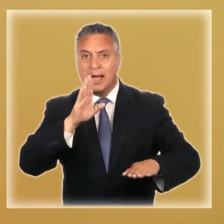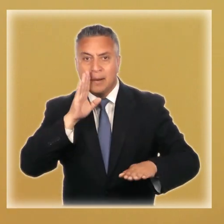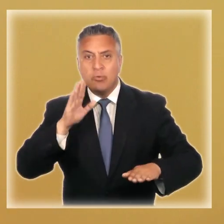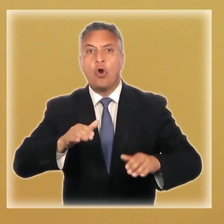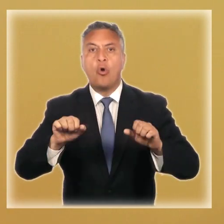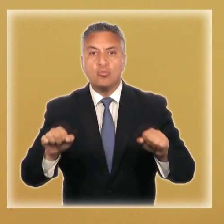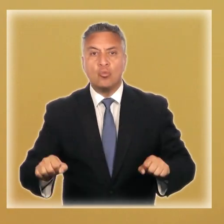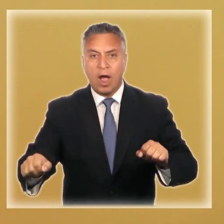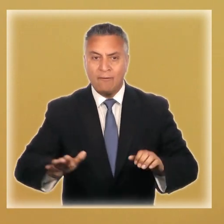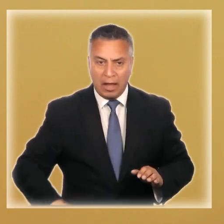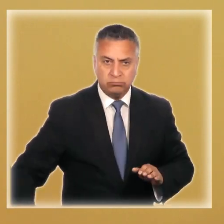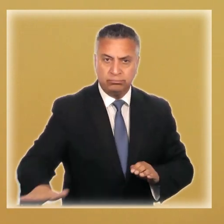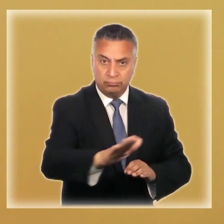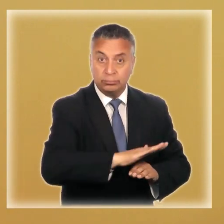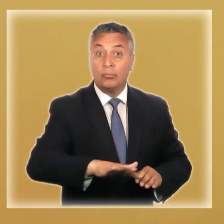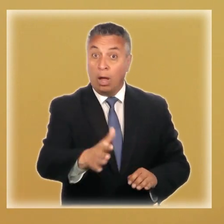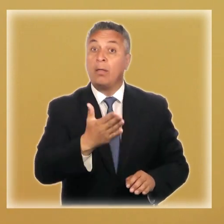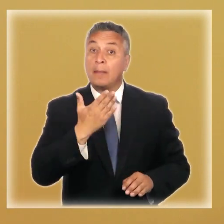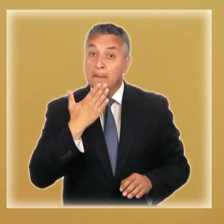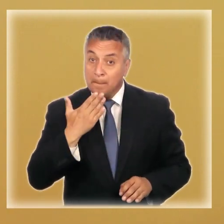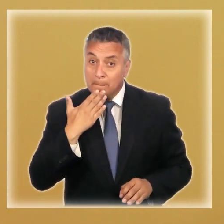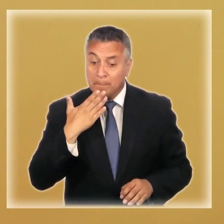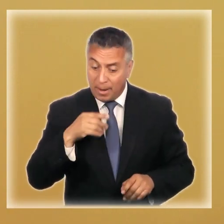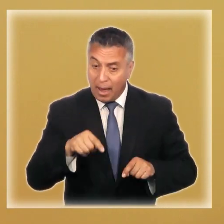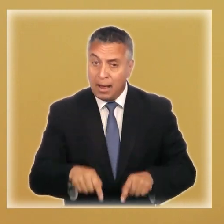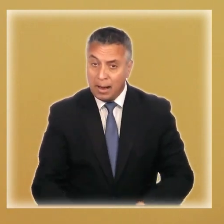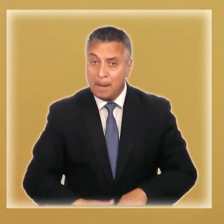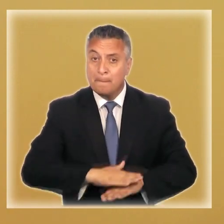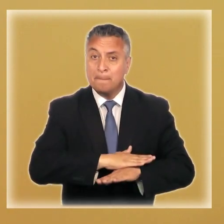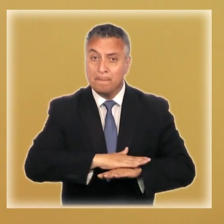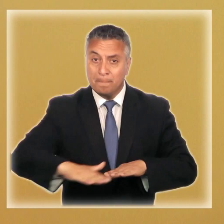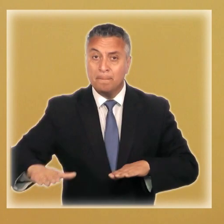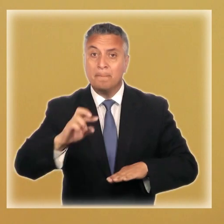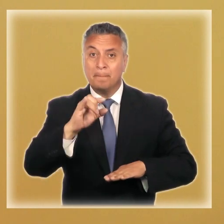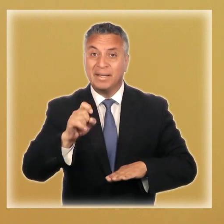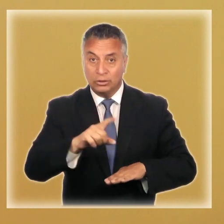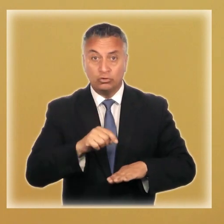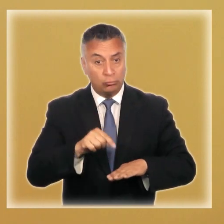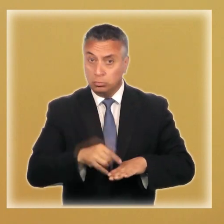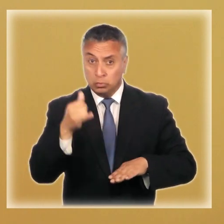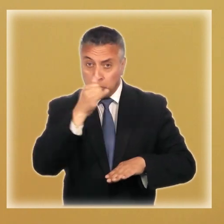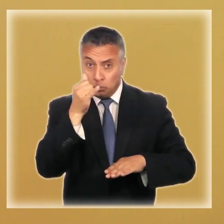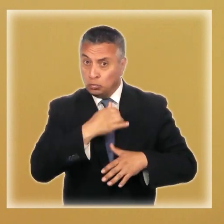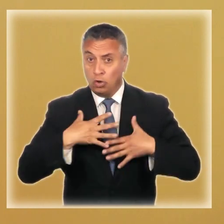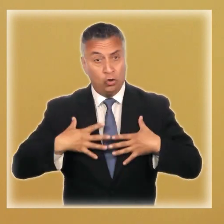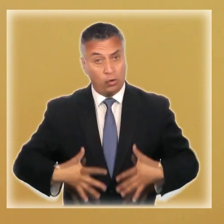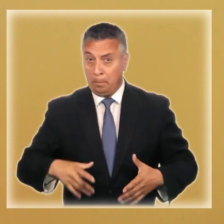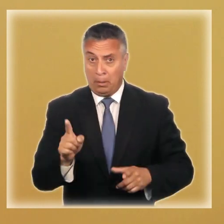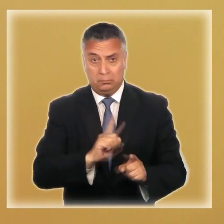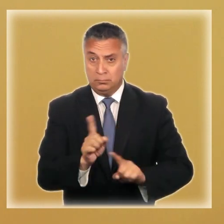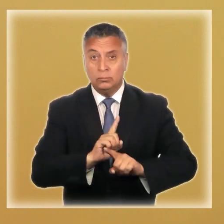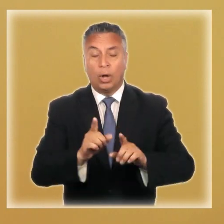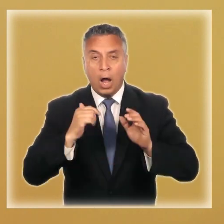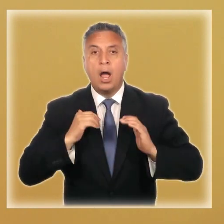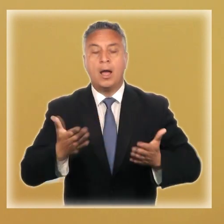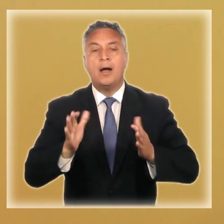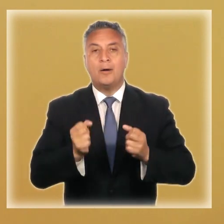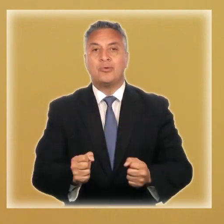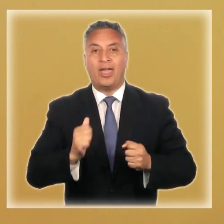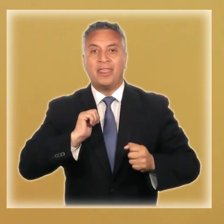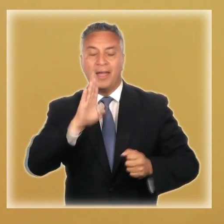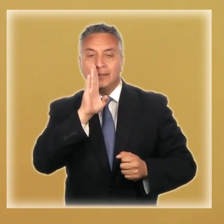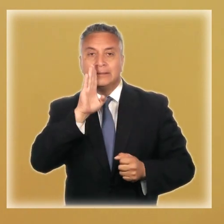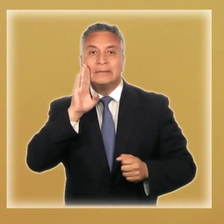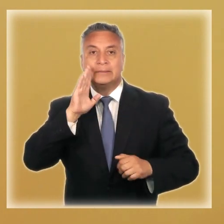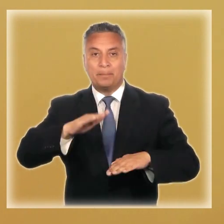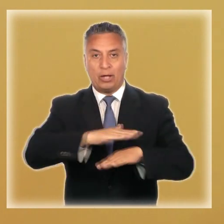de nuestros muebles, incluso nuestros pisos. Y es una solución que no va a manchar la ropa y que nos permite mantener higienizadas